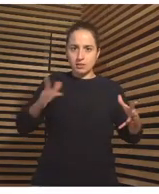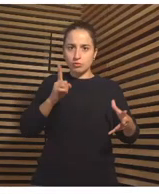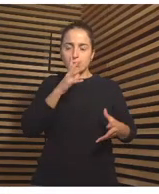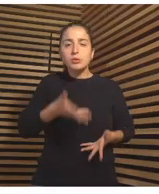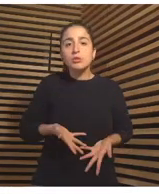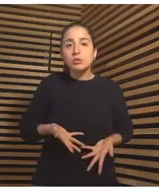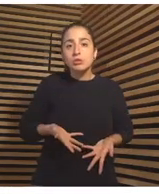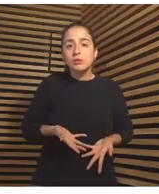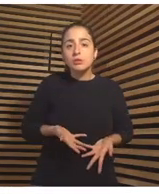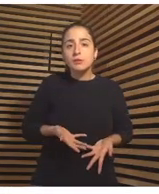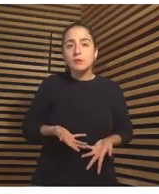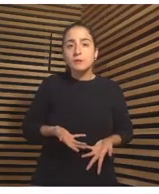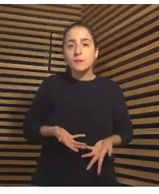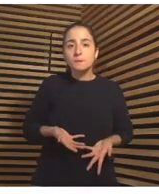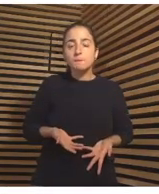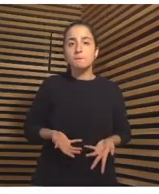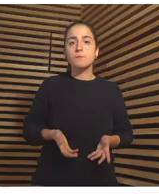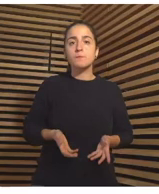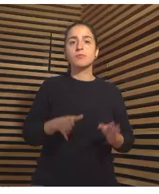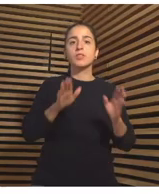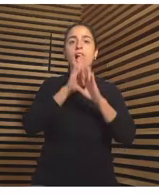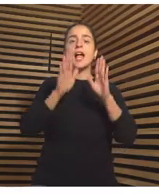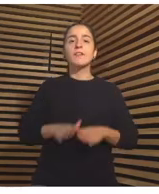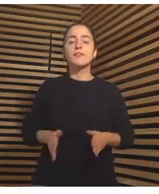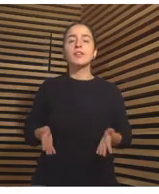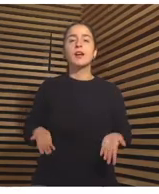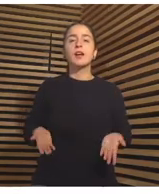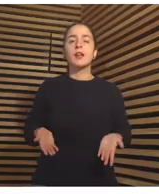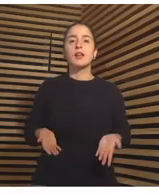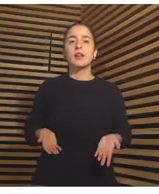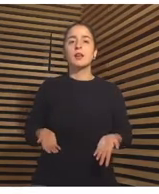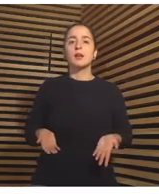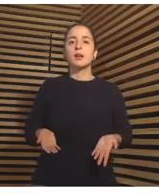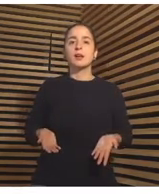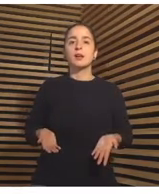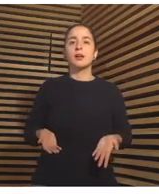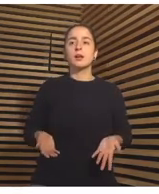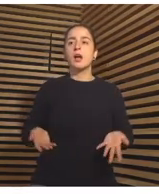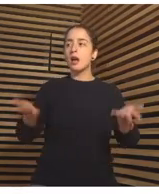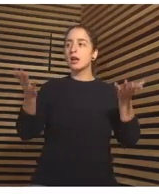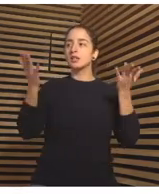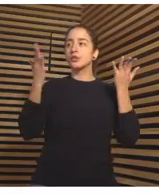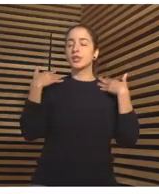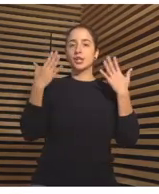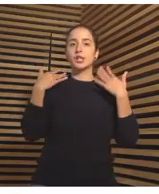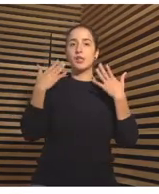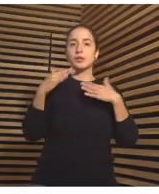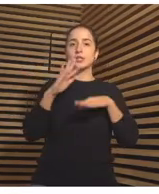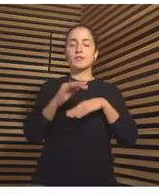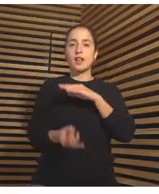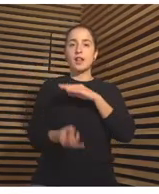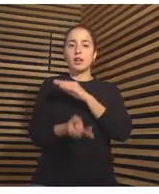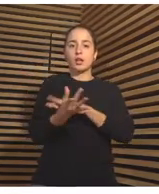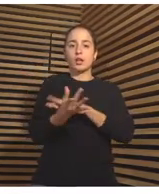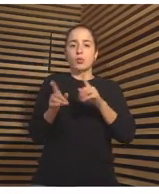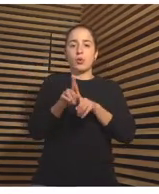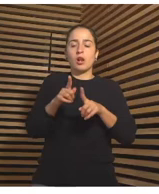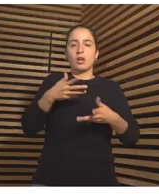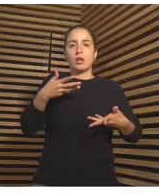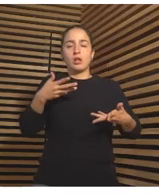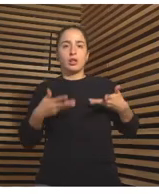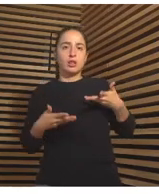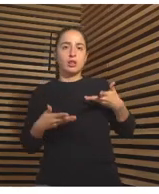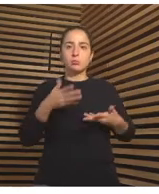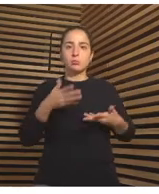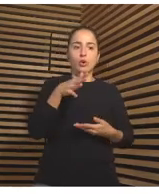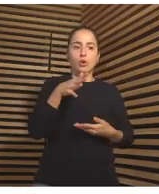Al final, las terrazas generan una descompensación en el espacio